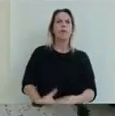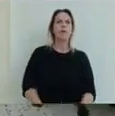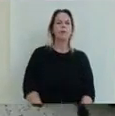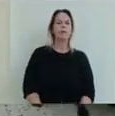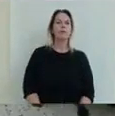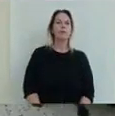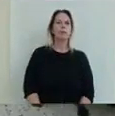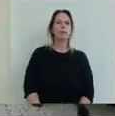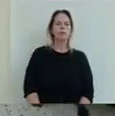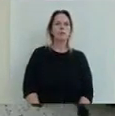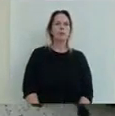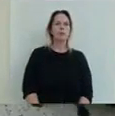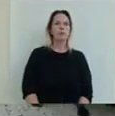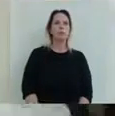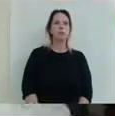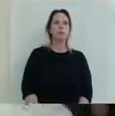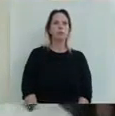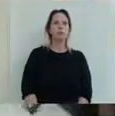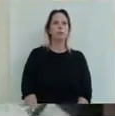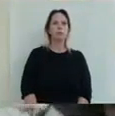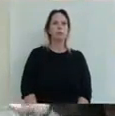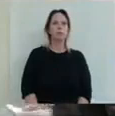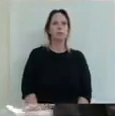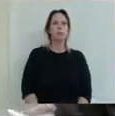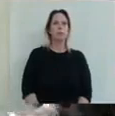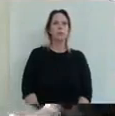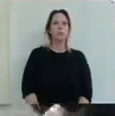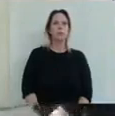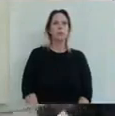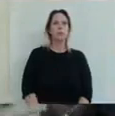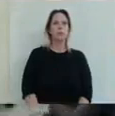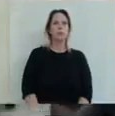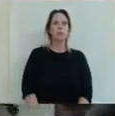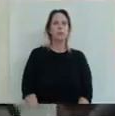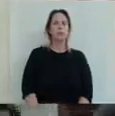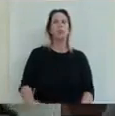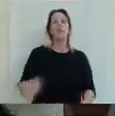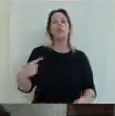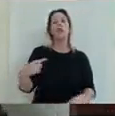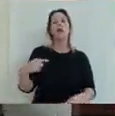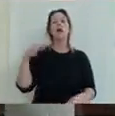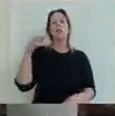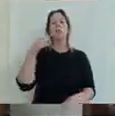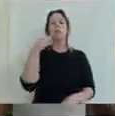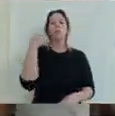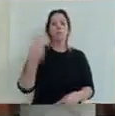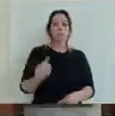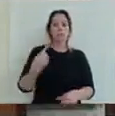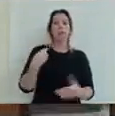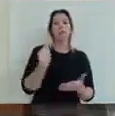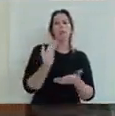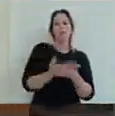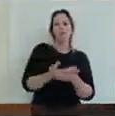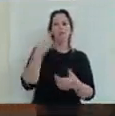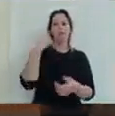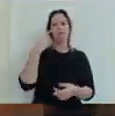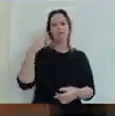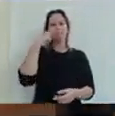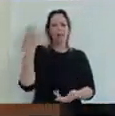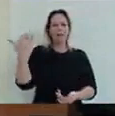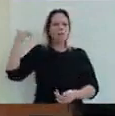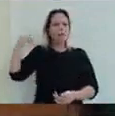bueno, teniendo en cuenta que esta es una nota que también es de vieja data, digamos, y que se solicitaba en el momento una respuesta